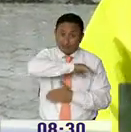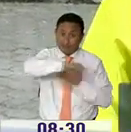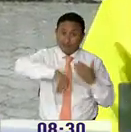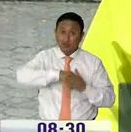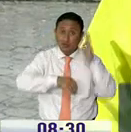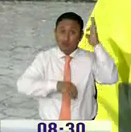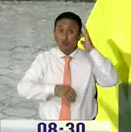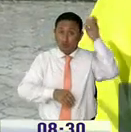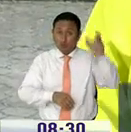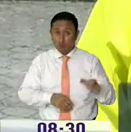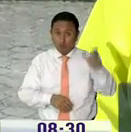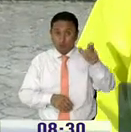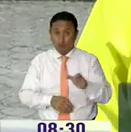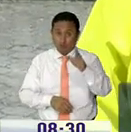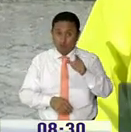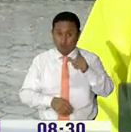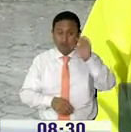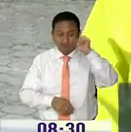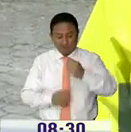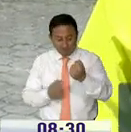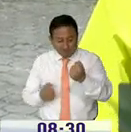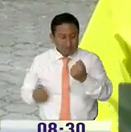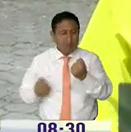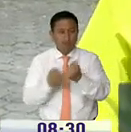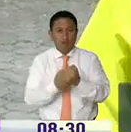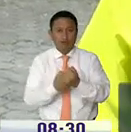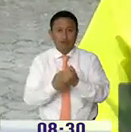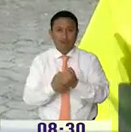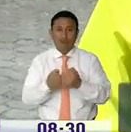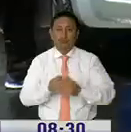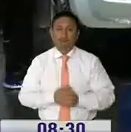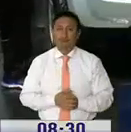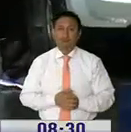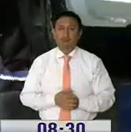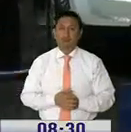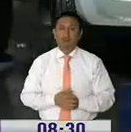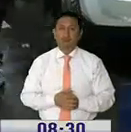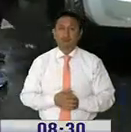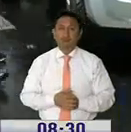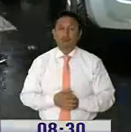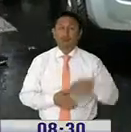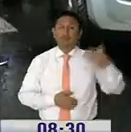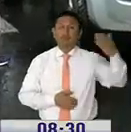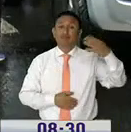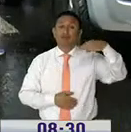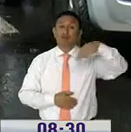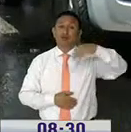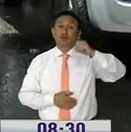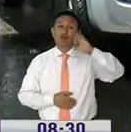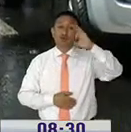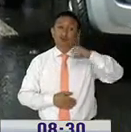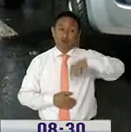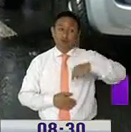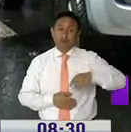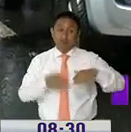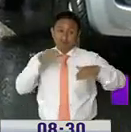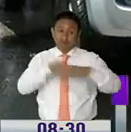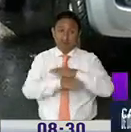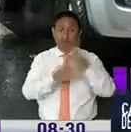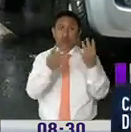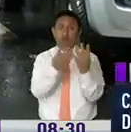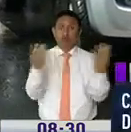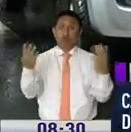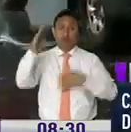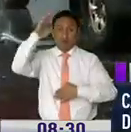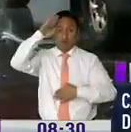la provincia entera nos pongamos la misma camiseta, y es la camiseta de la vida. Por su parte, el alcalde de Montúfar blindó los accesos a través de vallas y